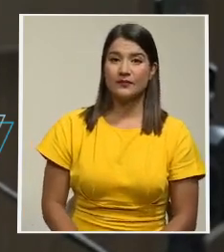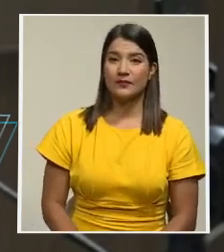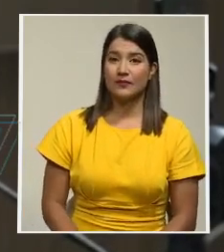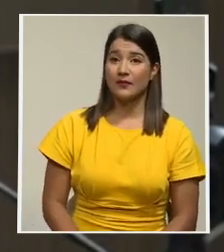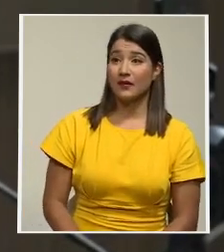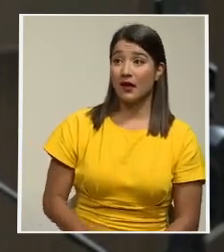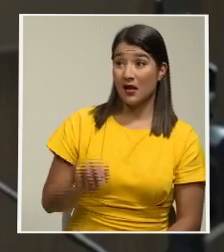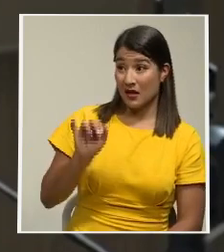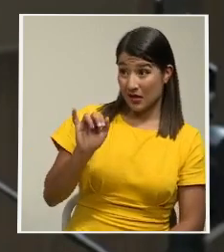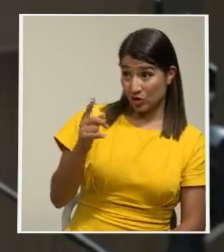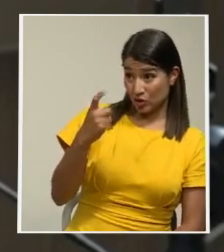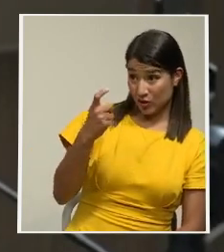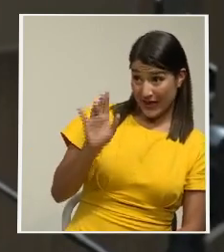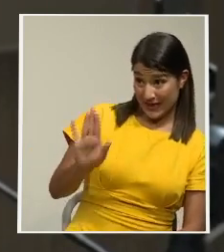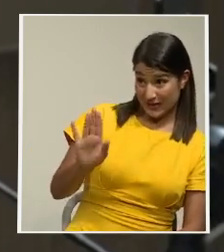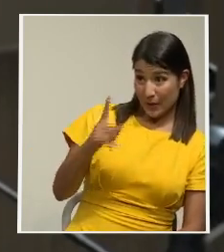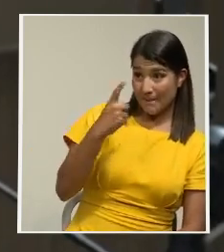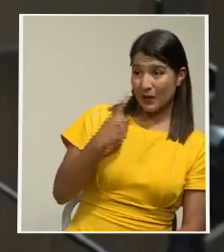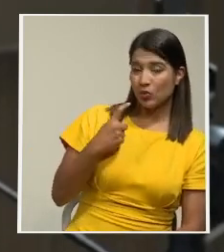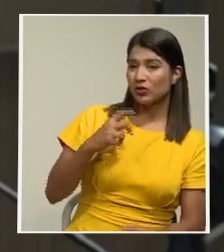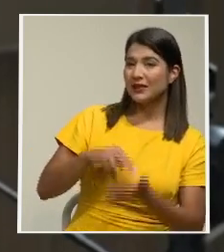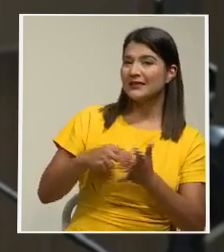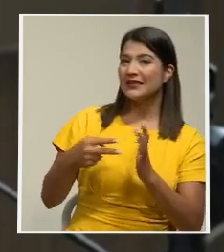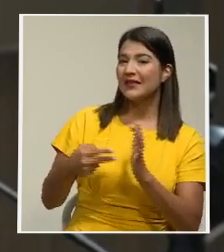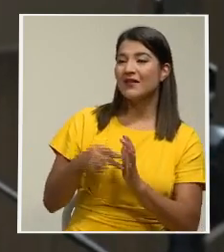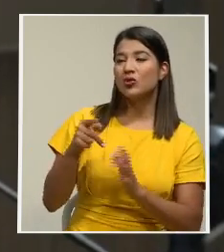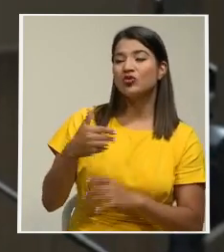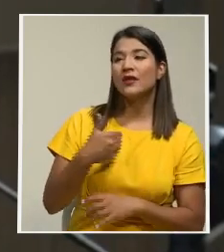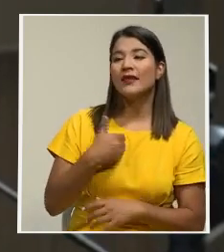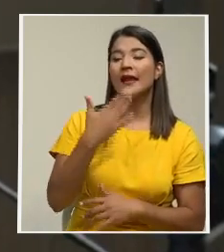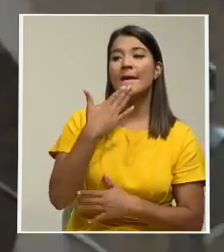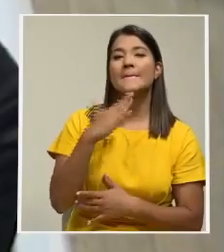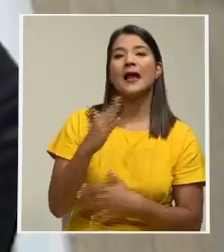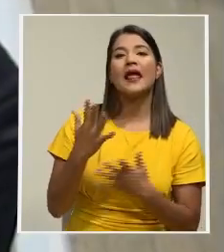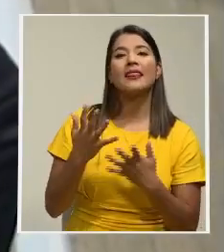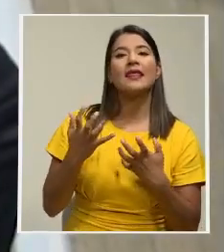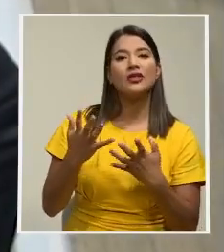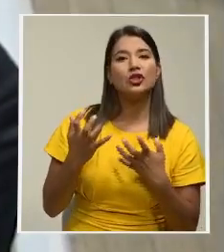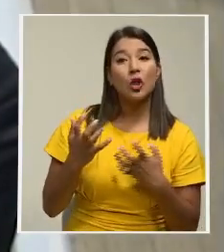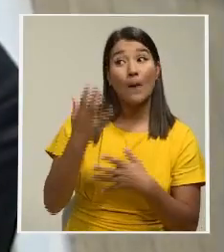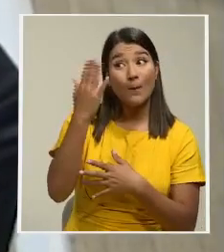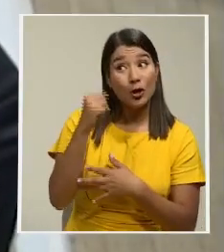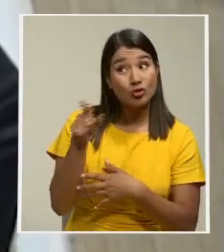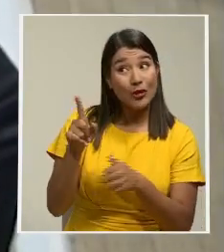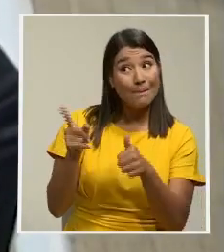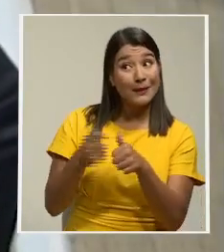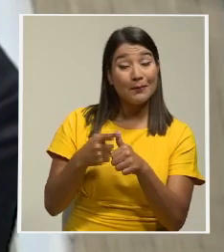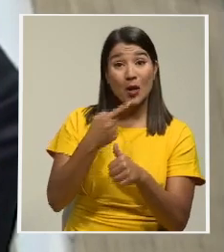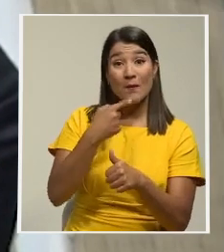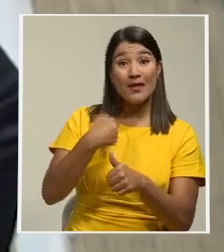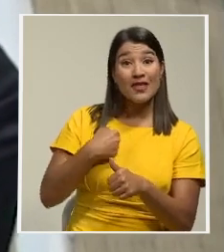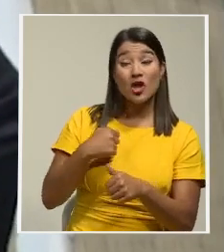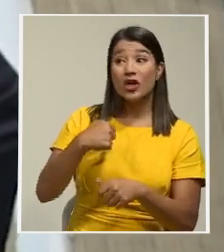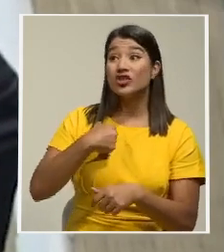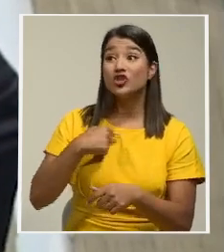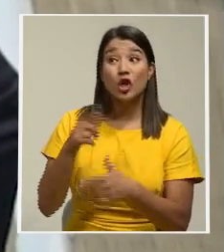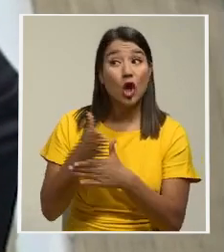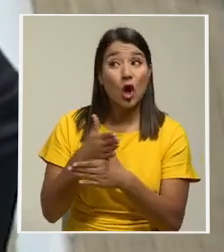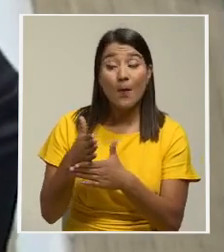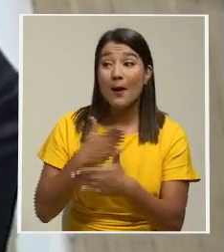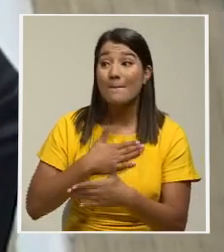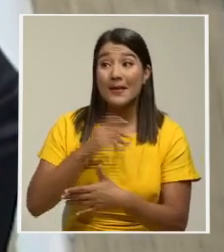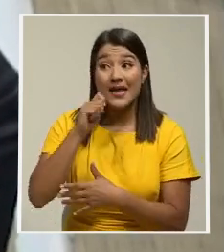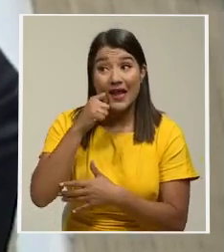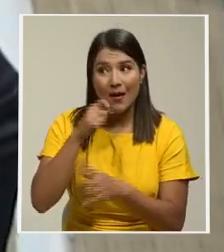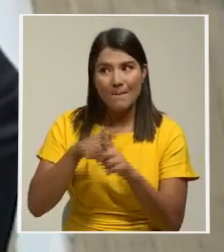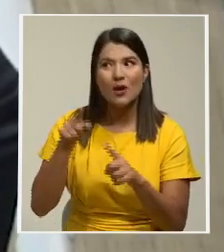Eso demuestra, diputado, que usted en su pregunta tiene mala fe, porque usted aseveró que yo no compartí mis claves y usted